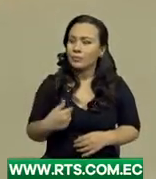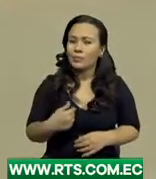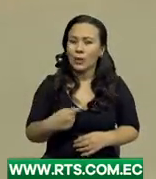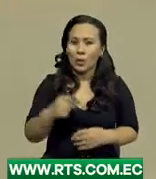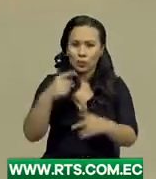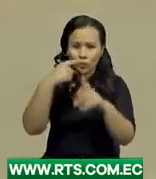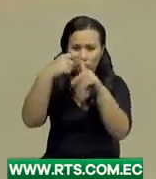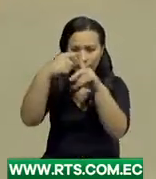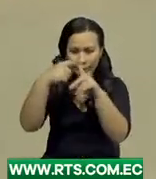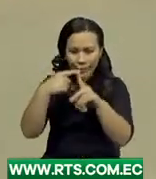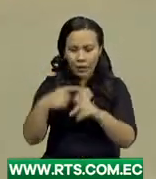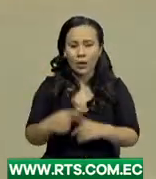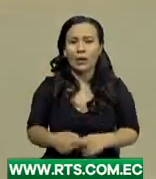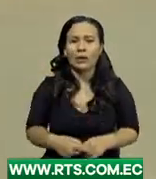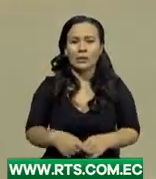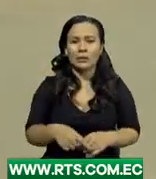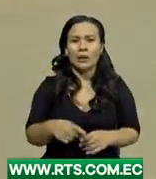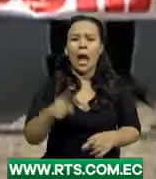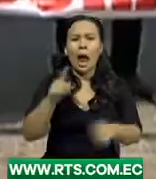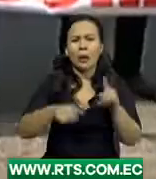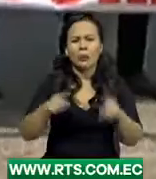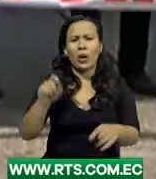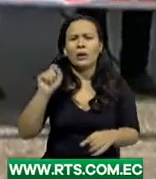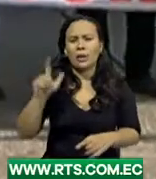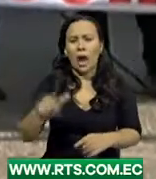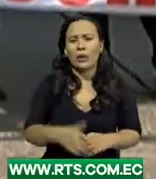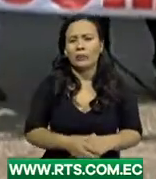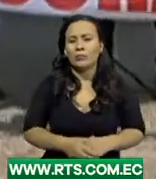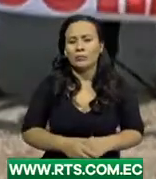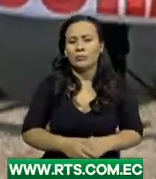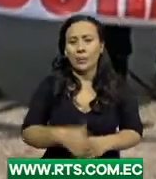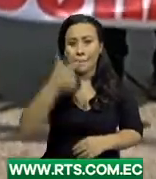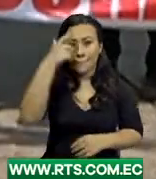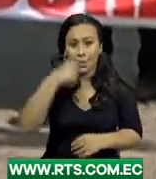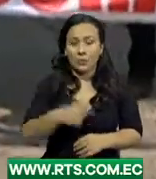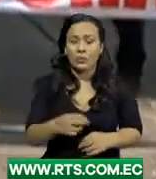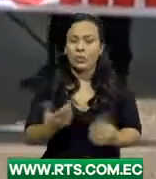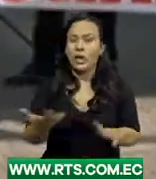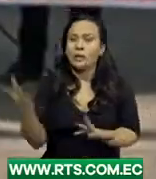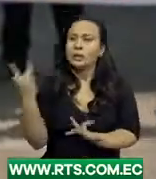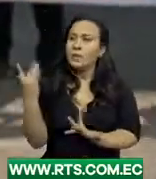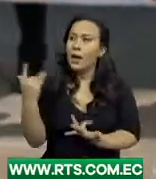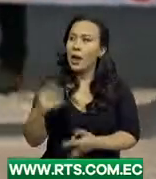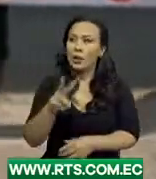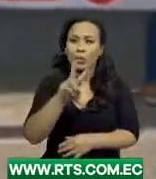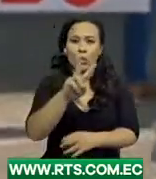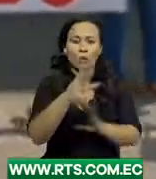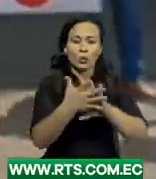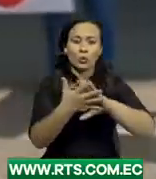a sumar y los cobros eran excesivos. En todo caso, los usuarios solo esperan una solución